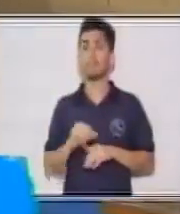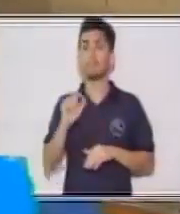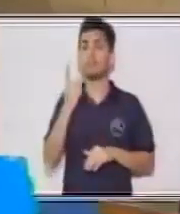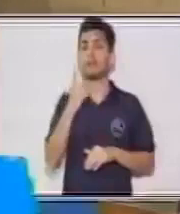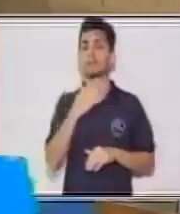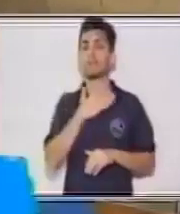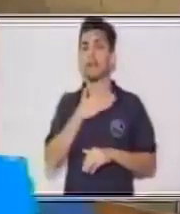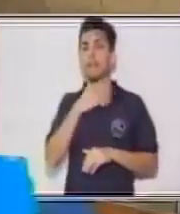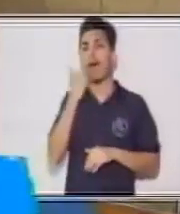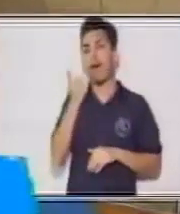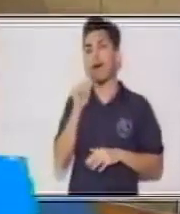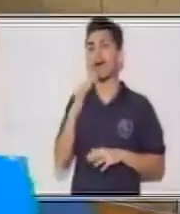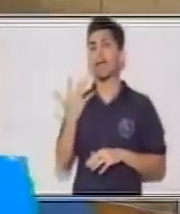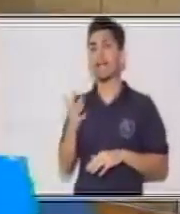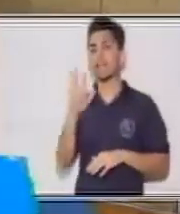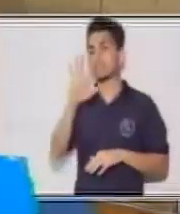en